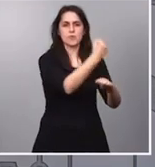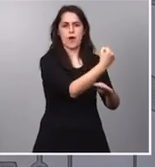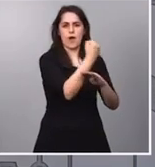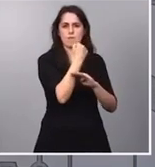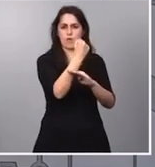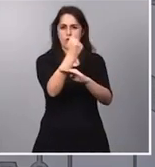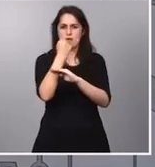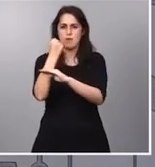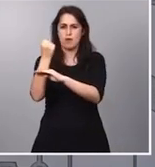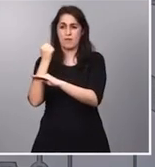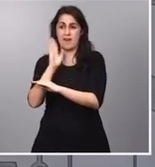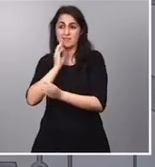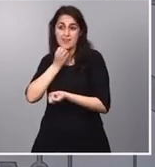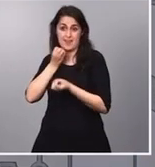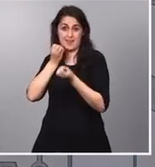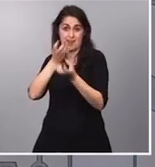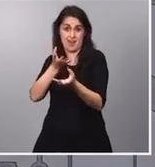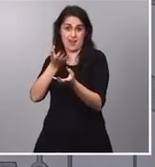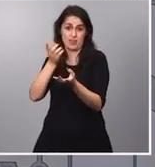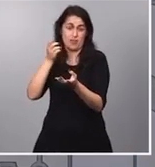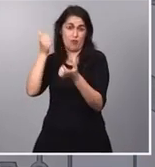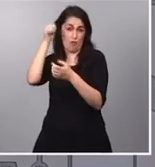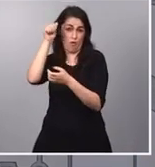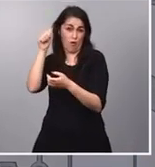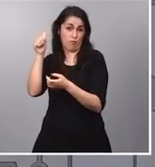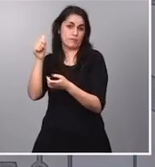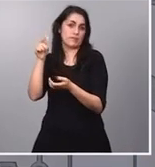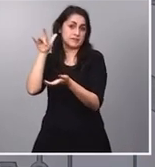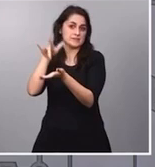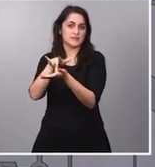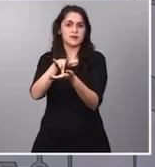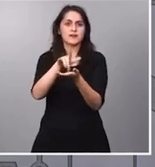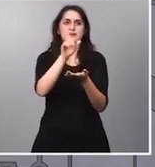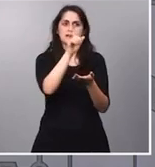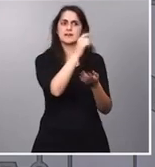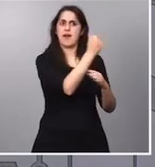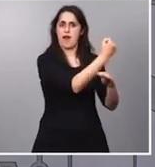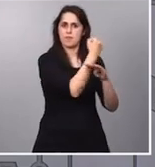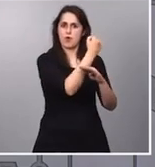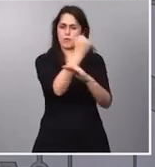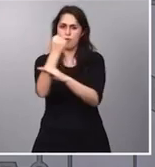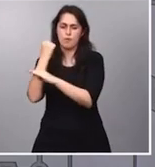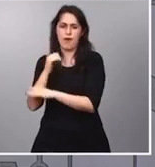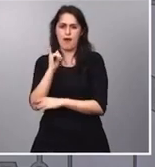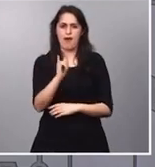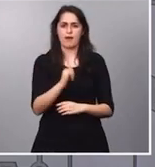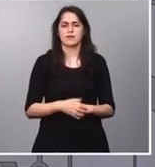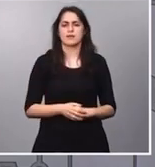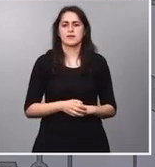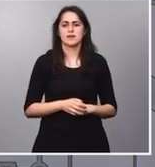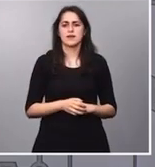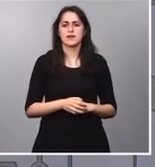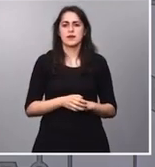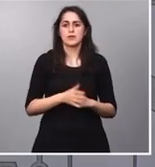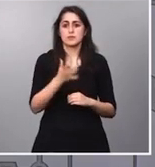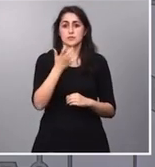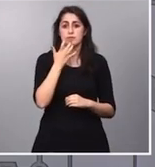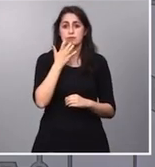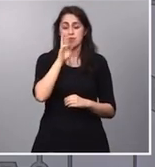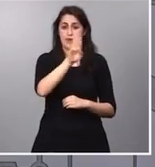declaración y lo he recibido de una amplia mayoría el partido popular y vox no se han